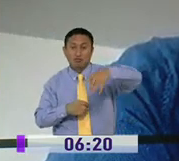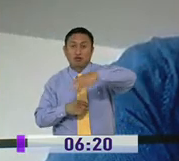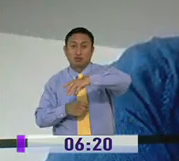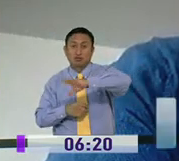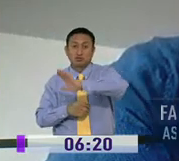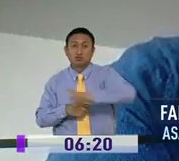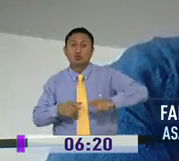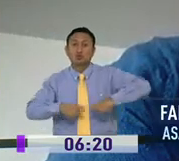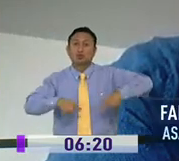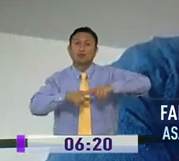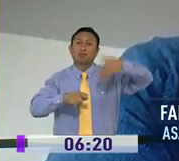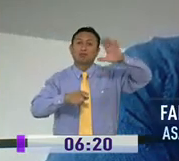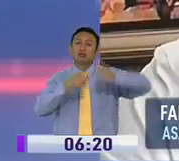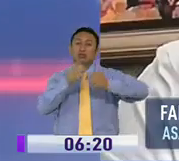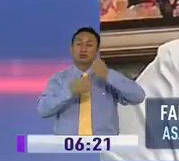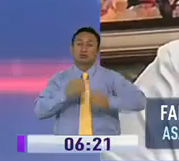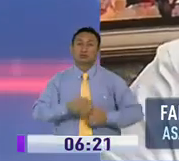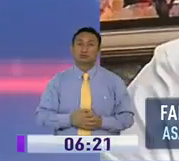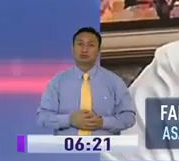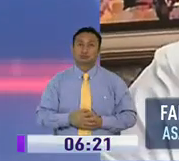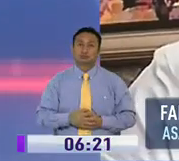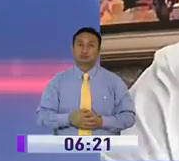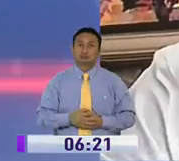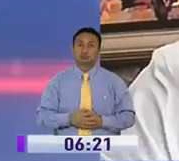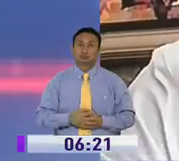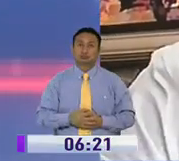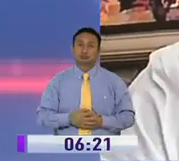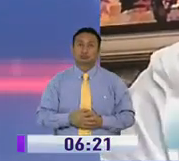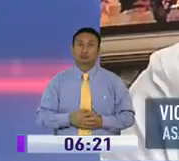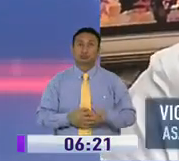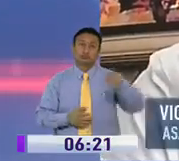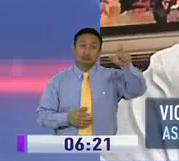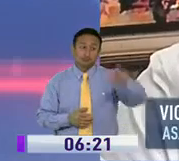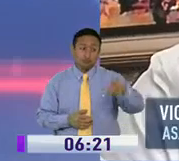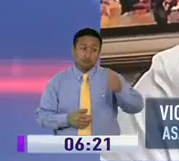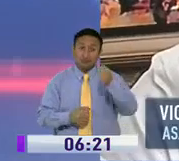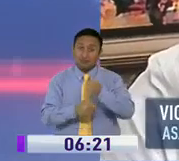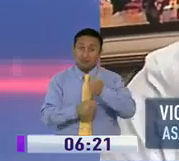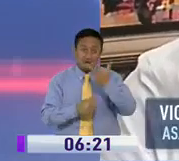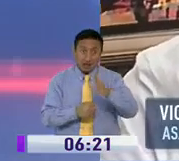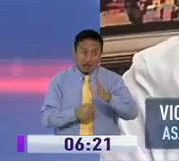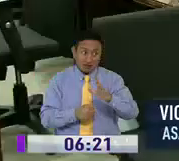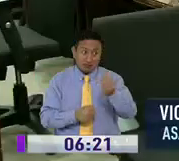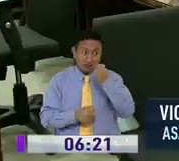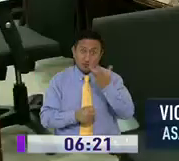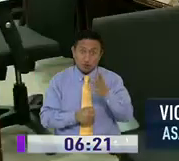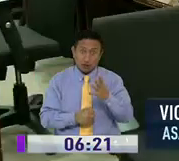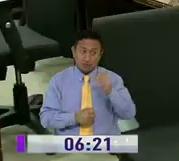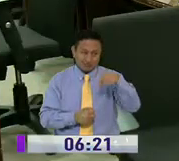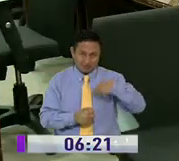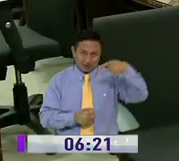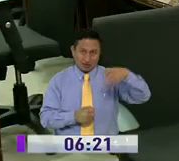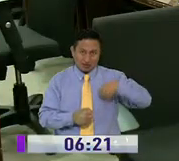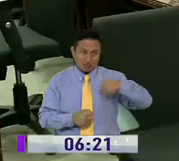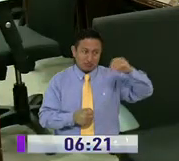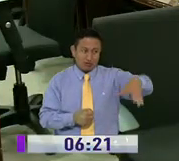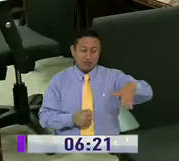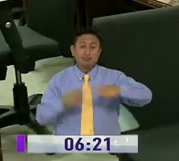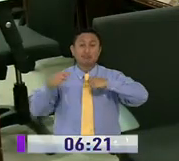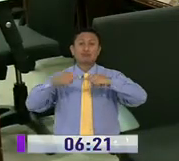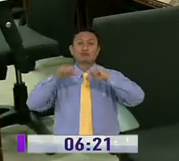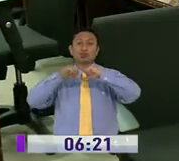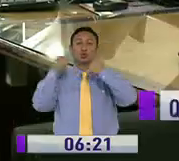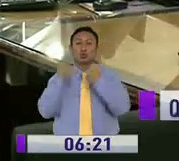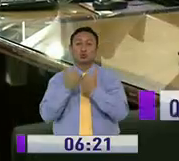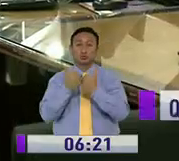de los lugares más afectados por la crisis. Sectores desprotegidos que si no están trabajando en el día a día no pueden comer. La decisión la tomaron los jefes de bloque y los